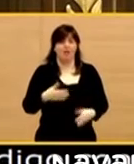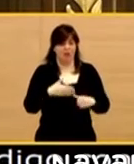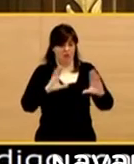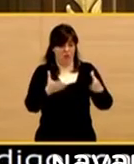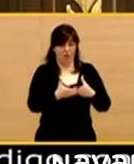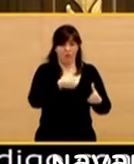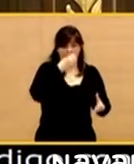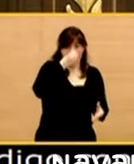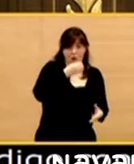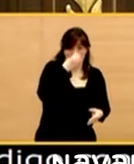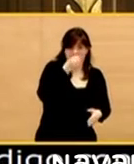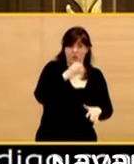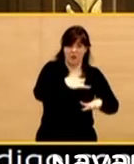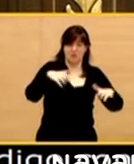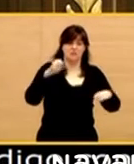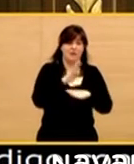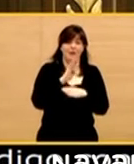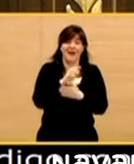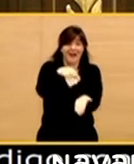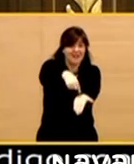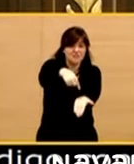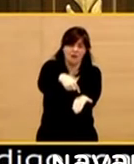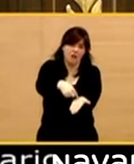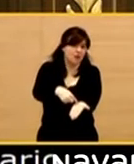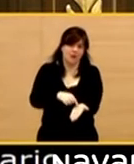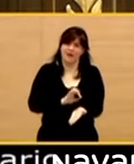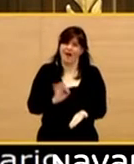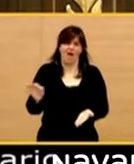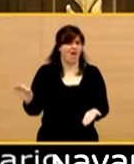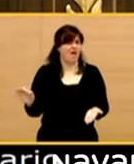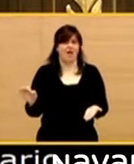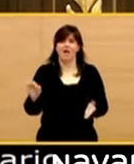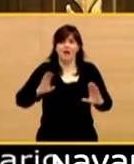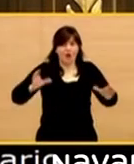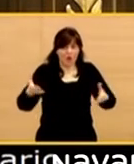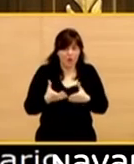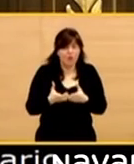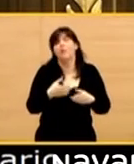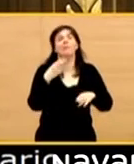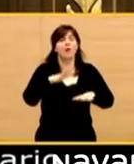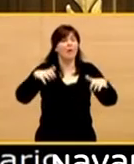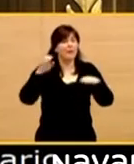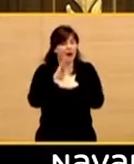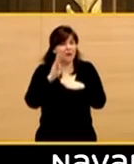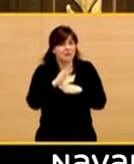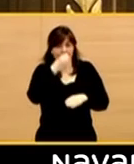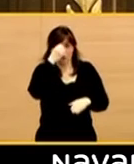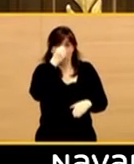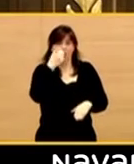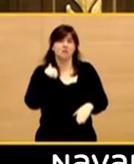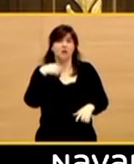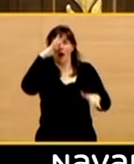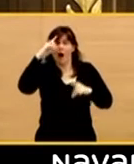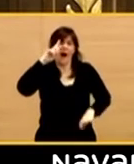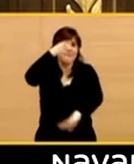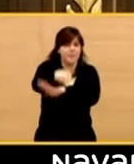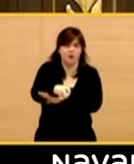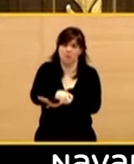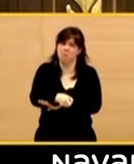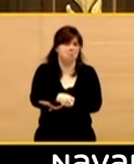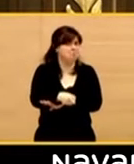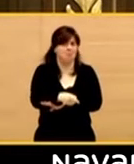exige nada. El Grupo Parlamentario Socialista no aspira a imponer nada. No tenemos líneas rojas,